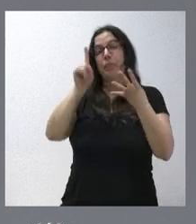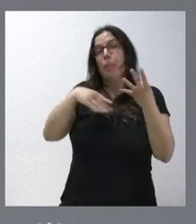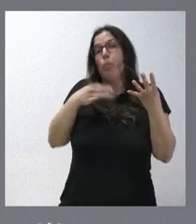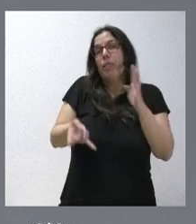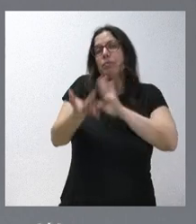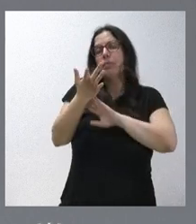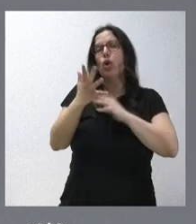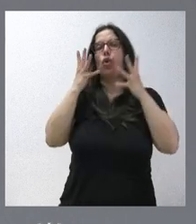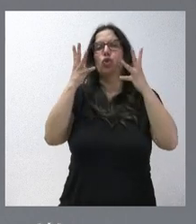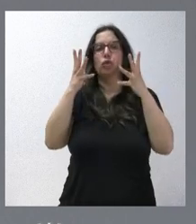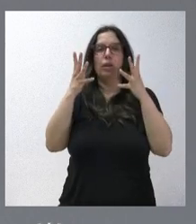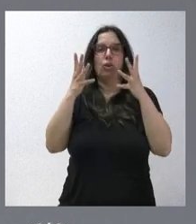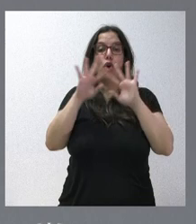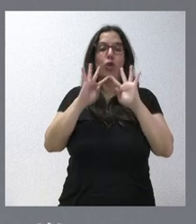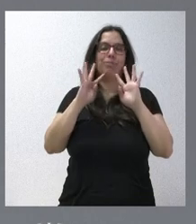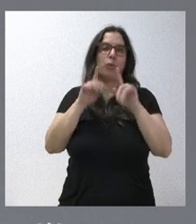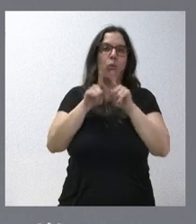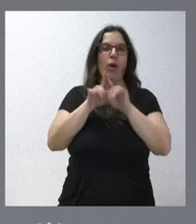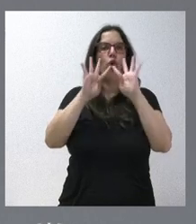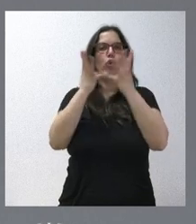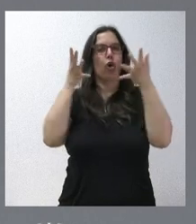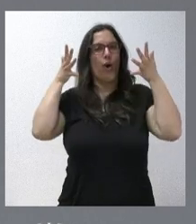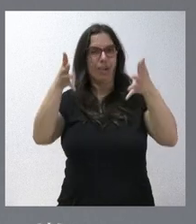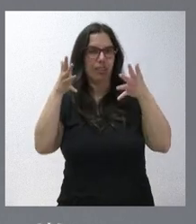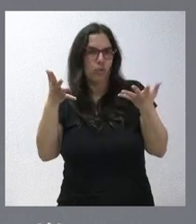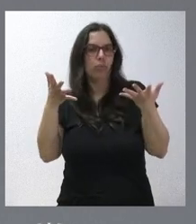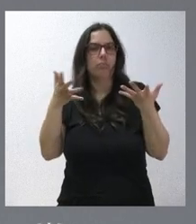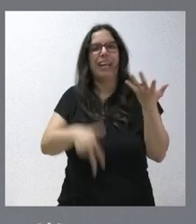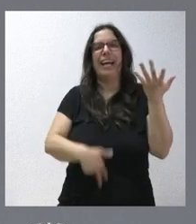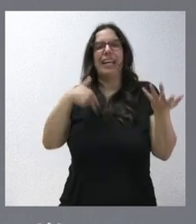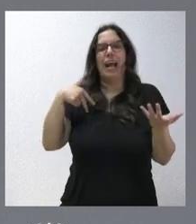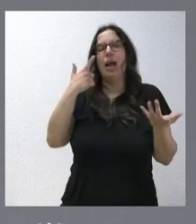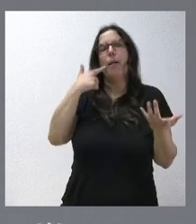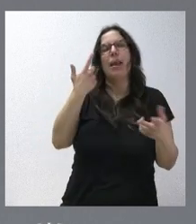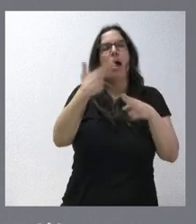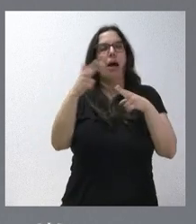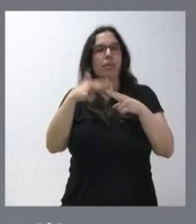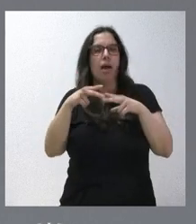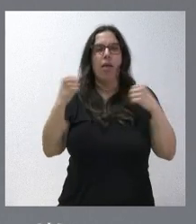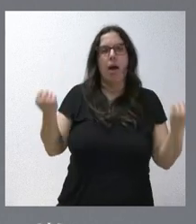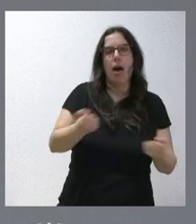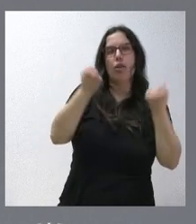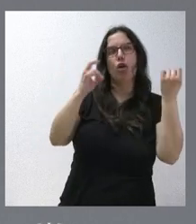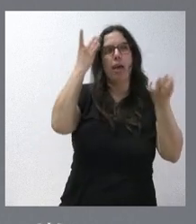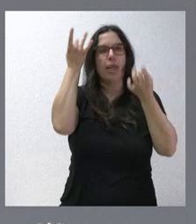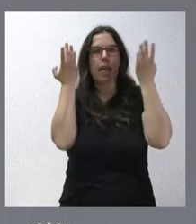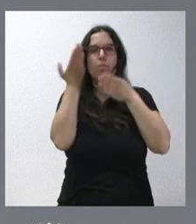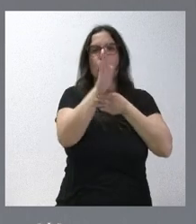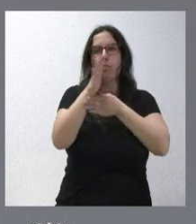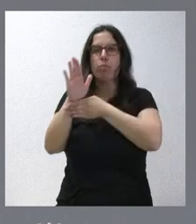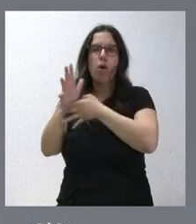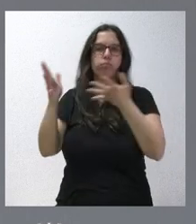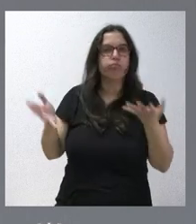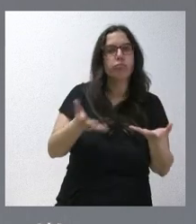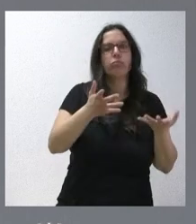consejo asesor con carácter general que promueva Qué tipo de acciones o proponga qué tipo de acciones va a